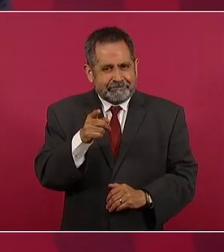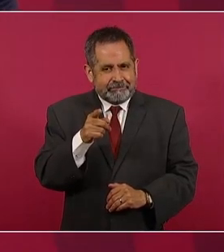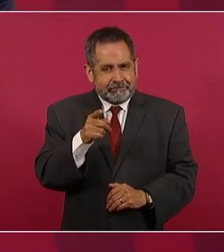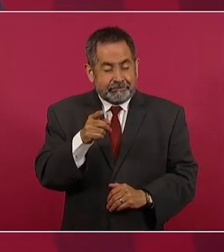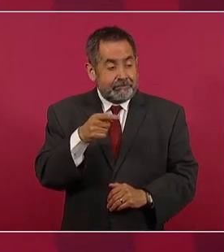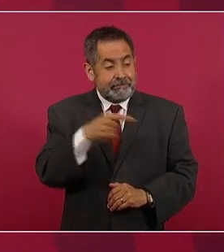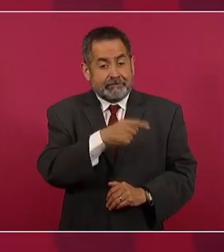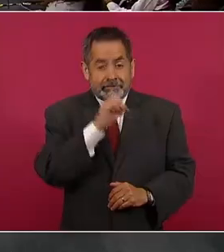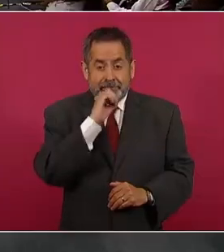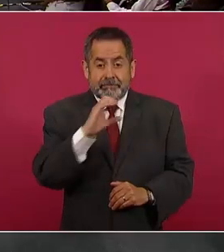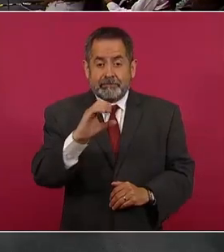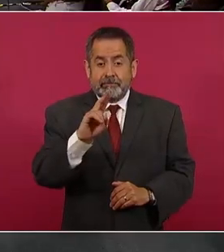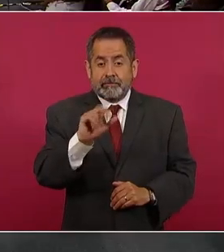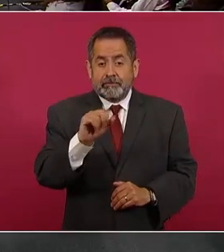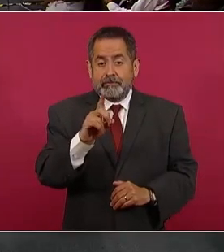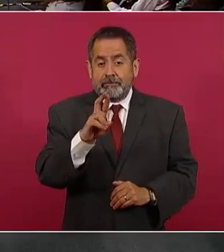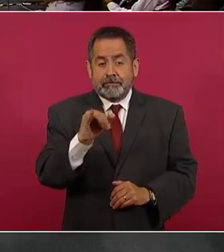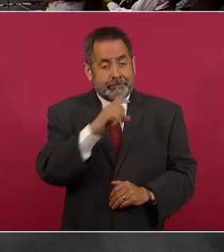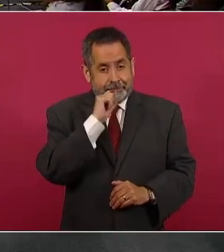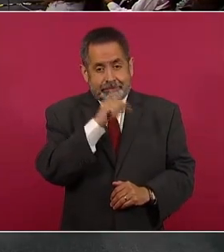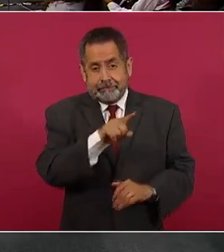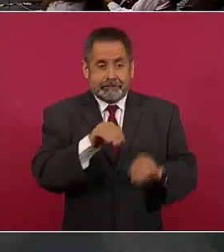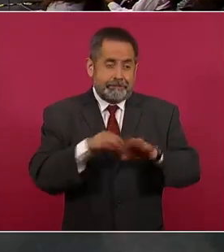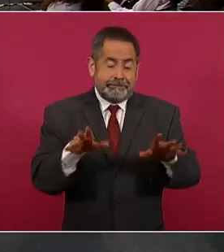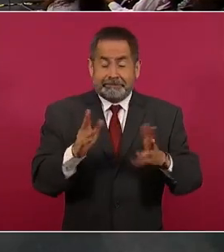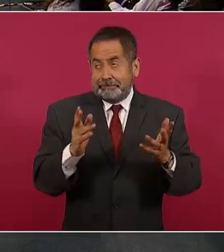Cuadri. Ahorita lo voy a poner.